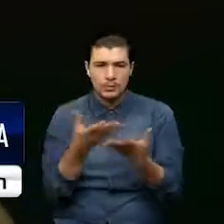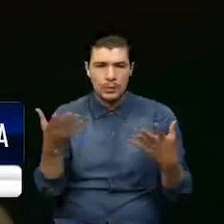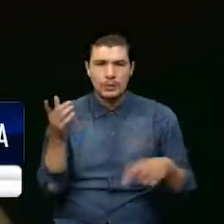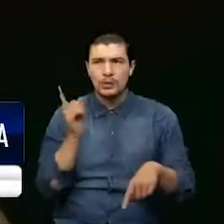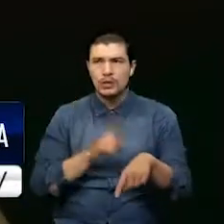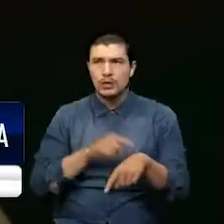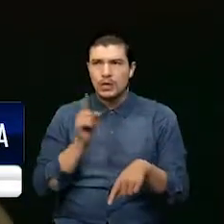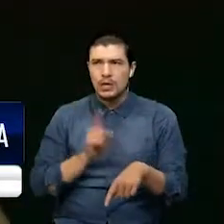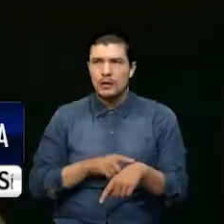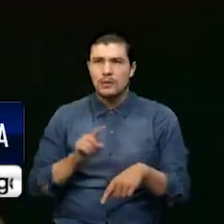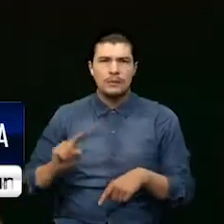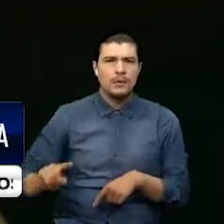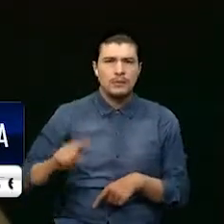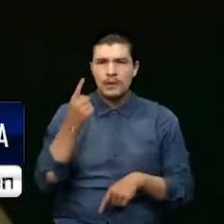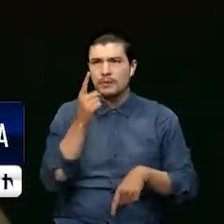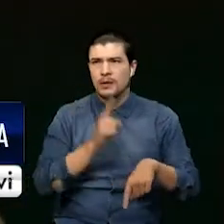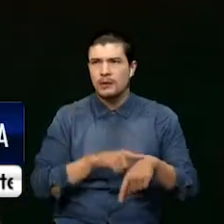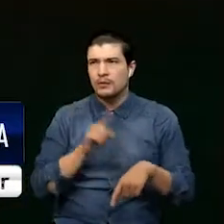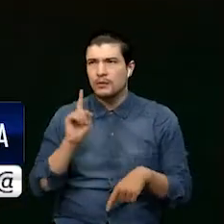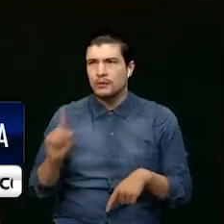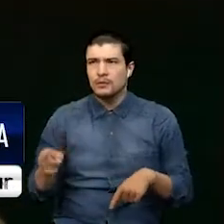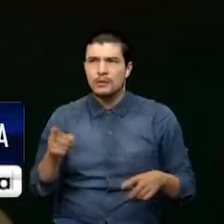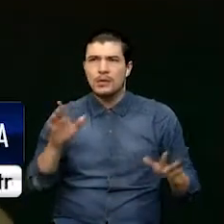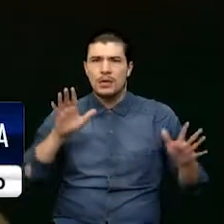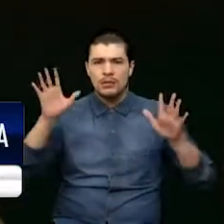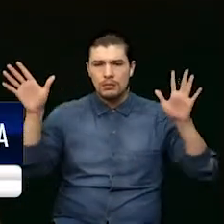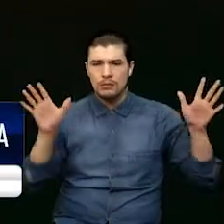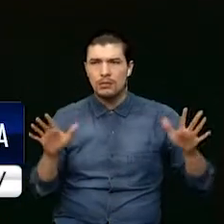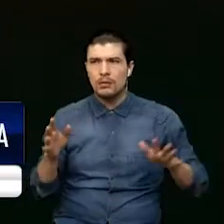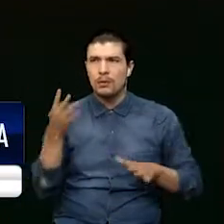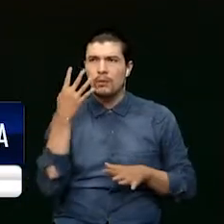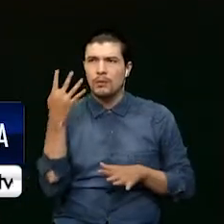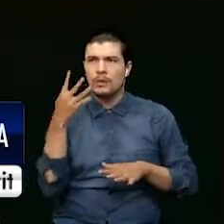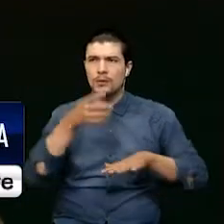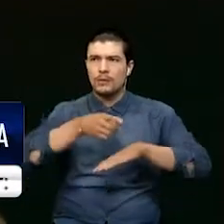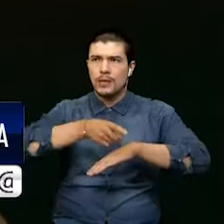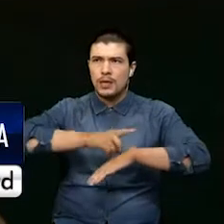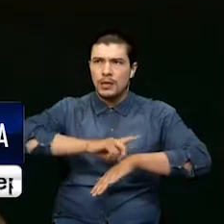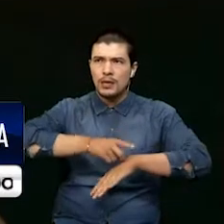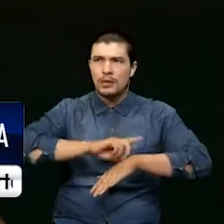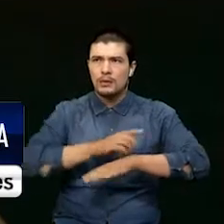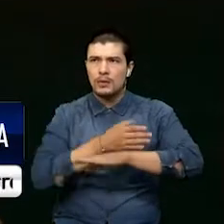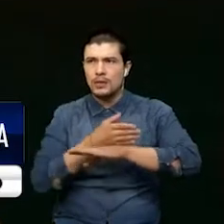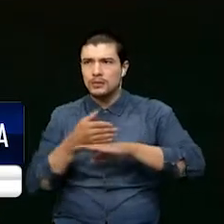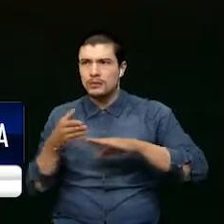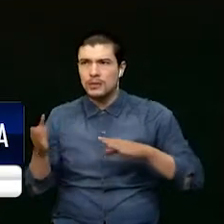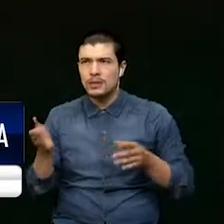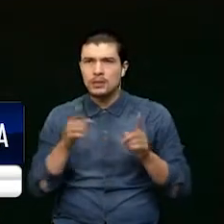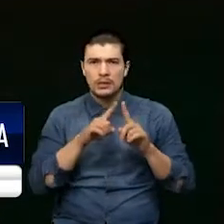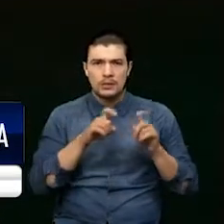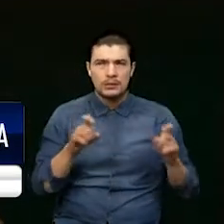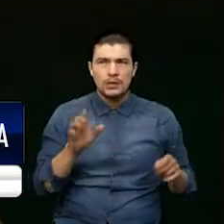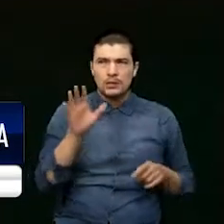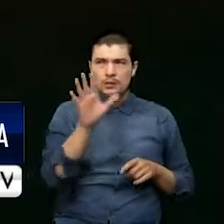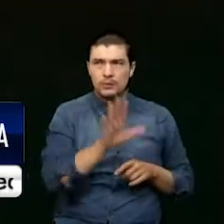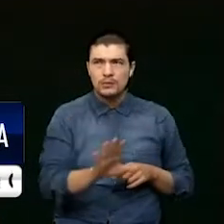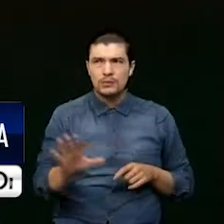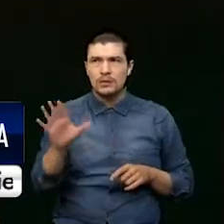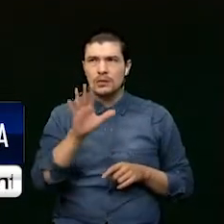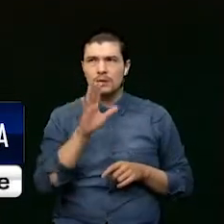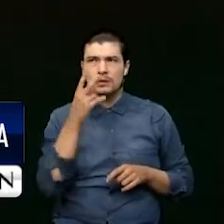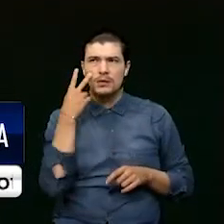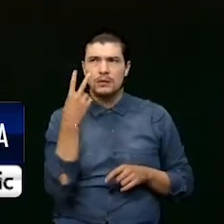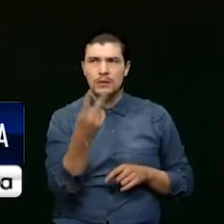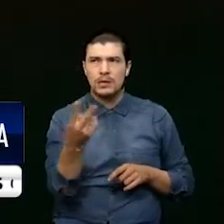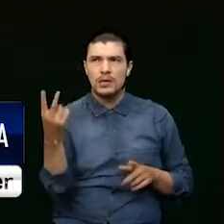desde el primer minuto el arquero se ha tirado cuatro minutos y después todos los ustedes lo vieron y